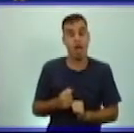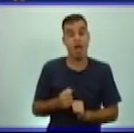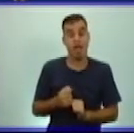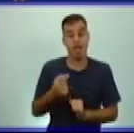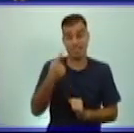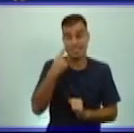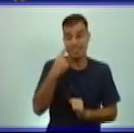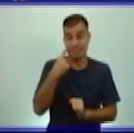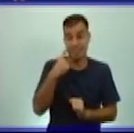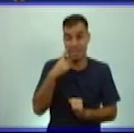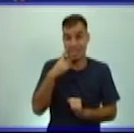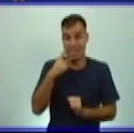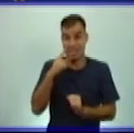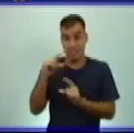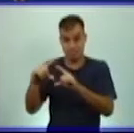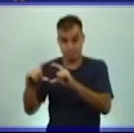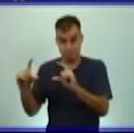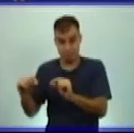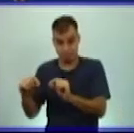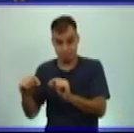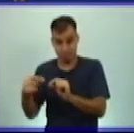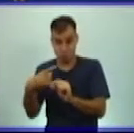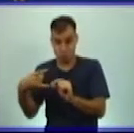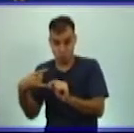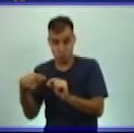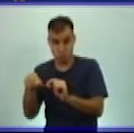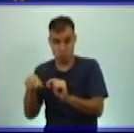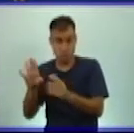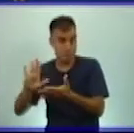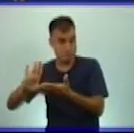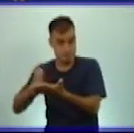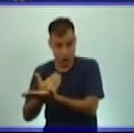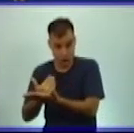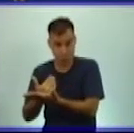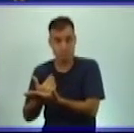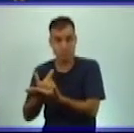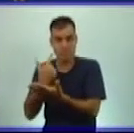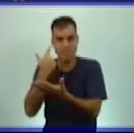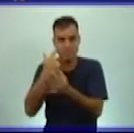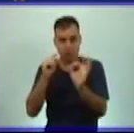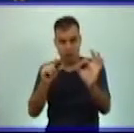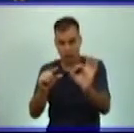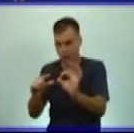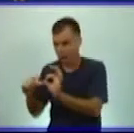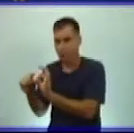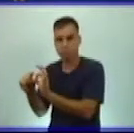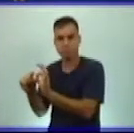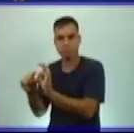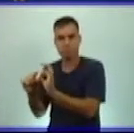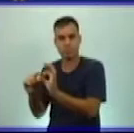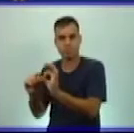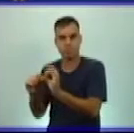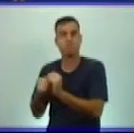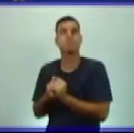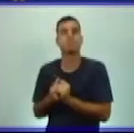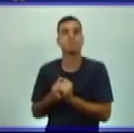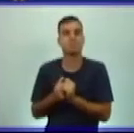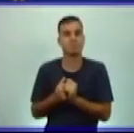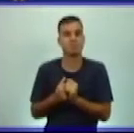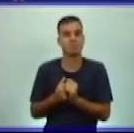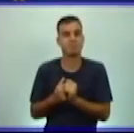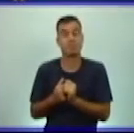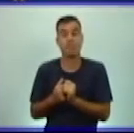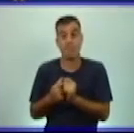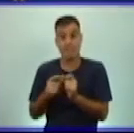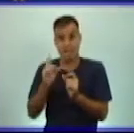lo retiramos, el contorno viene detrás del imán. Es decir, que entonces en ese caso no quiere que